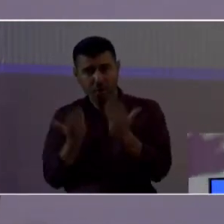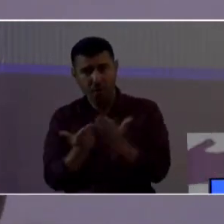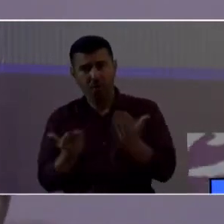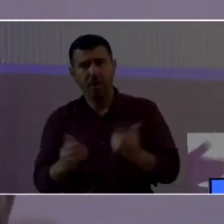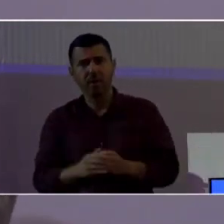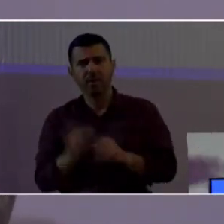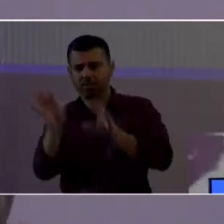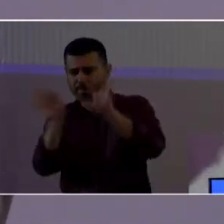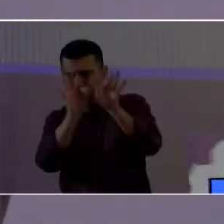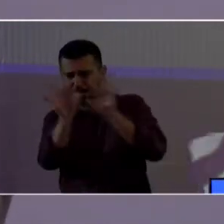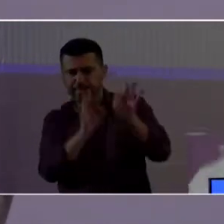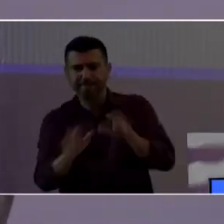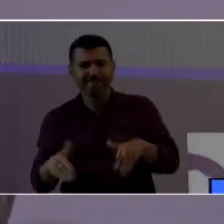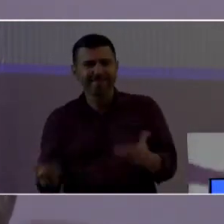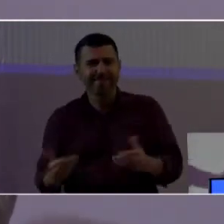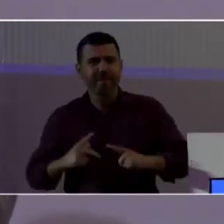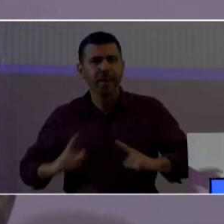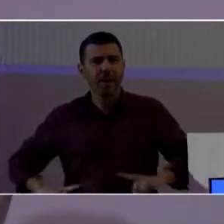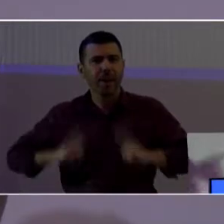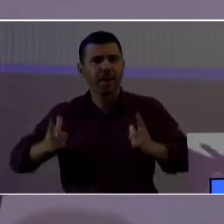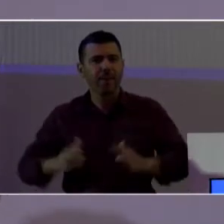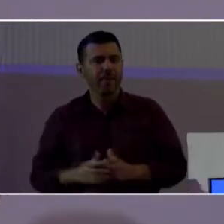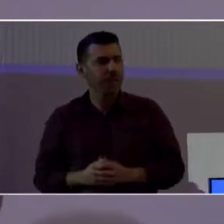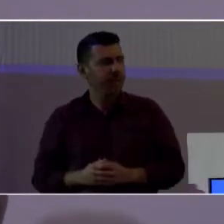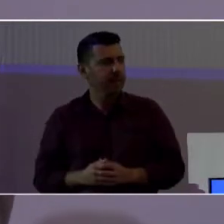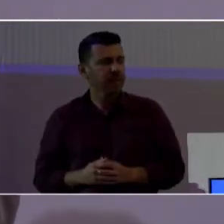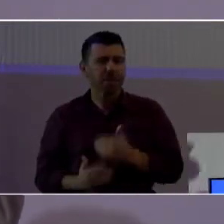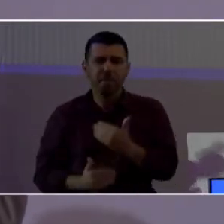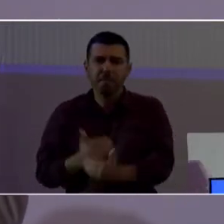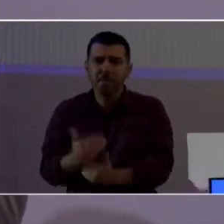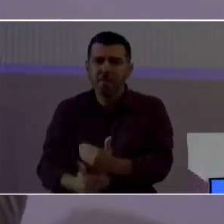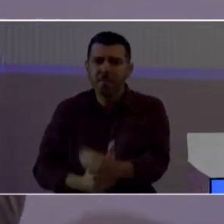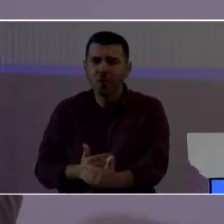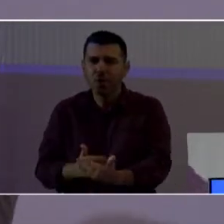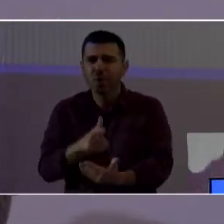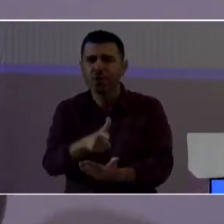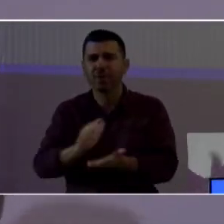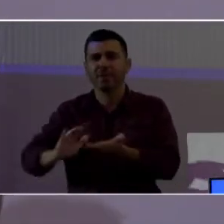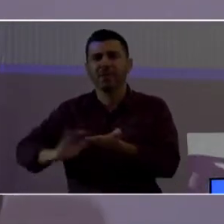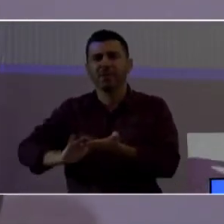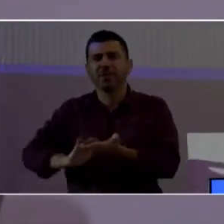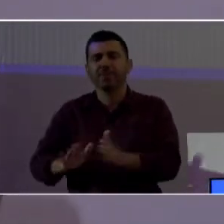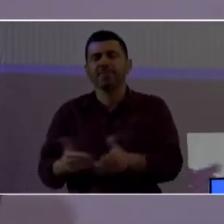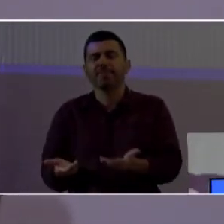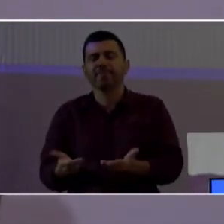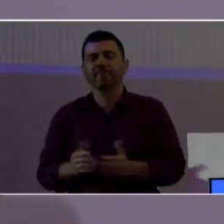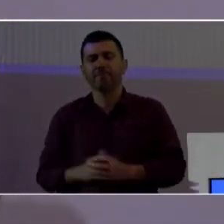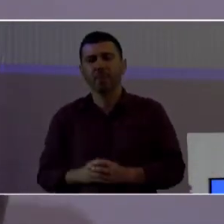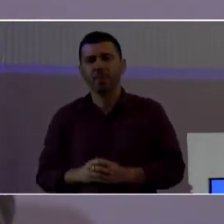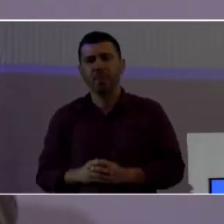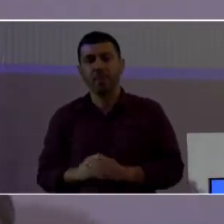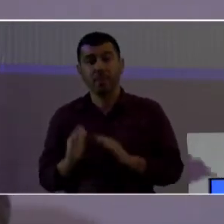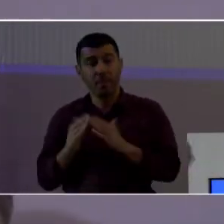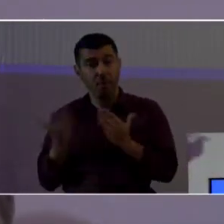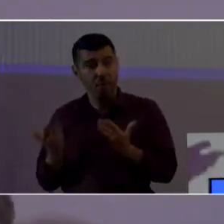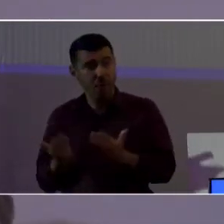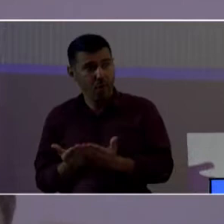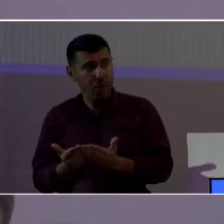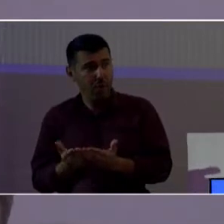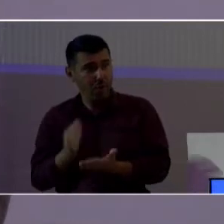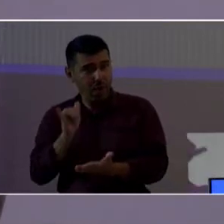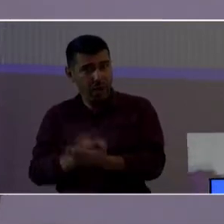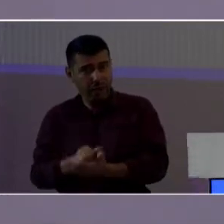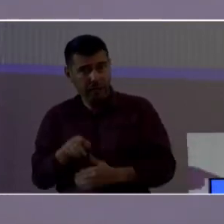alternativas de vida, procesos de soluciones de